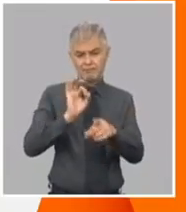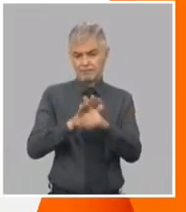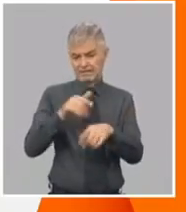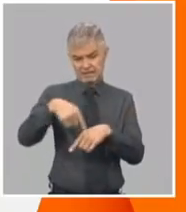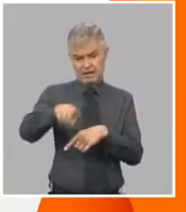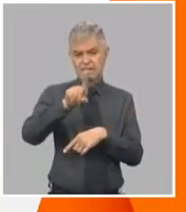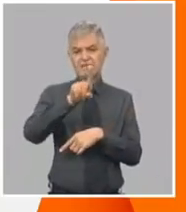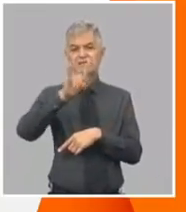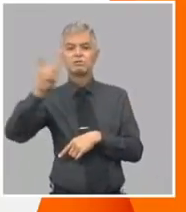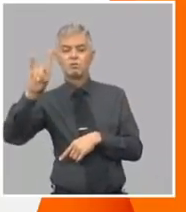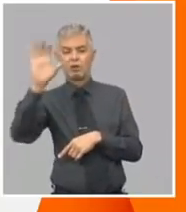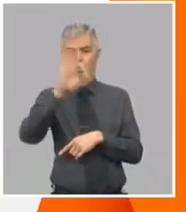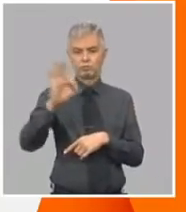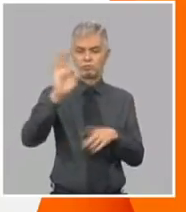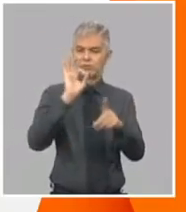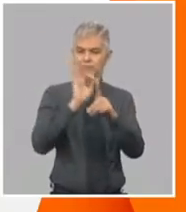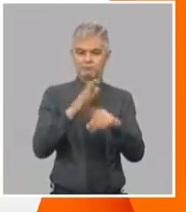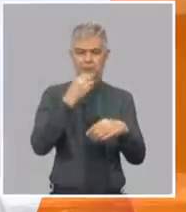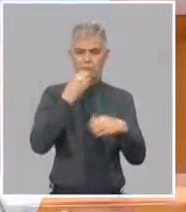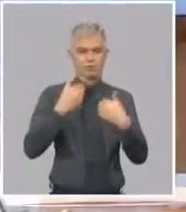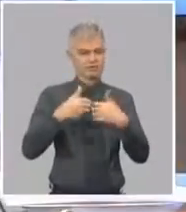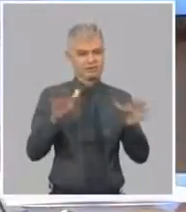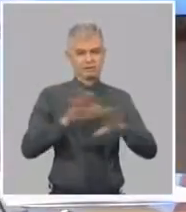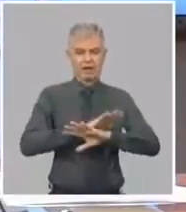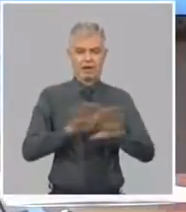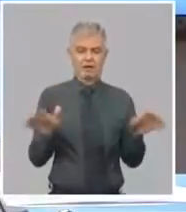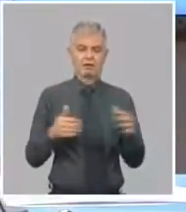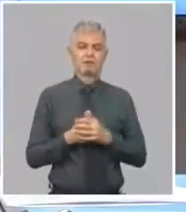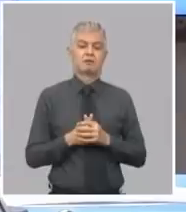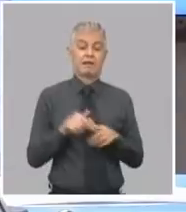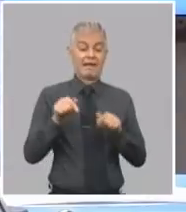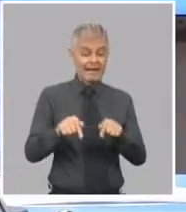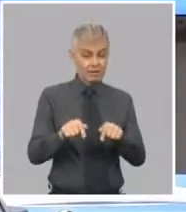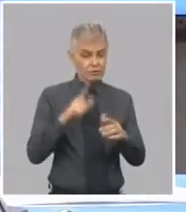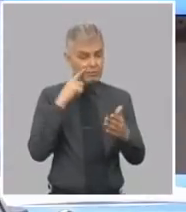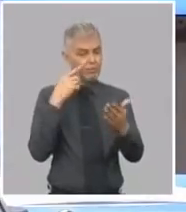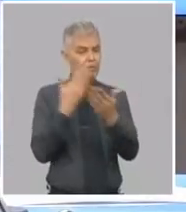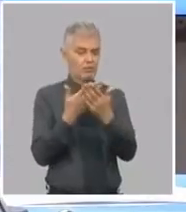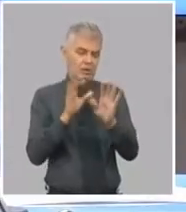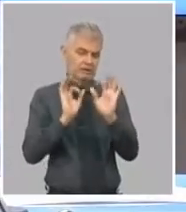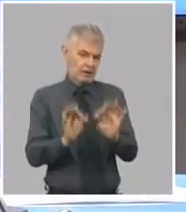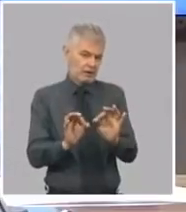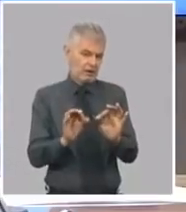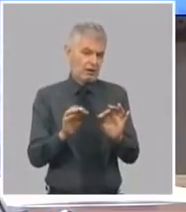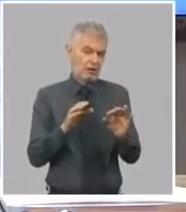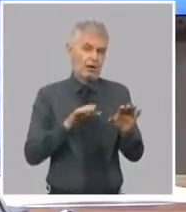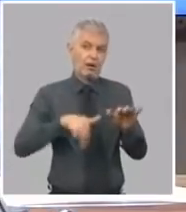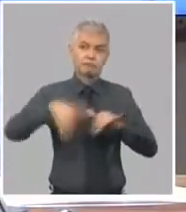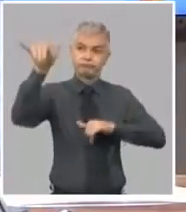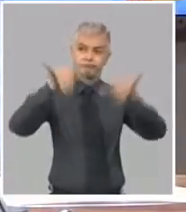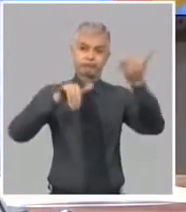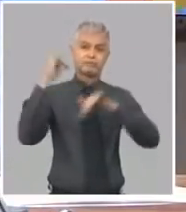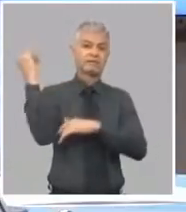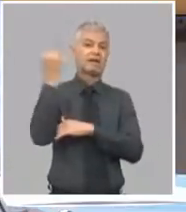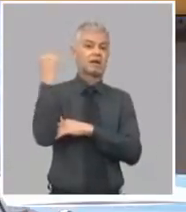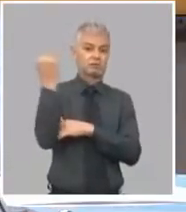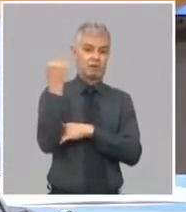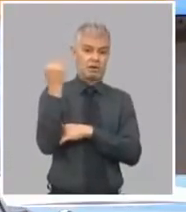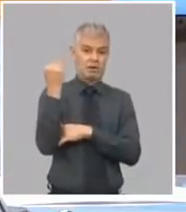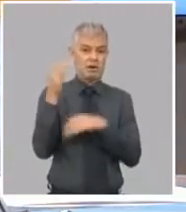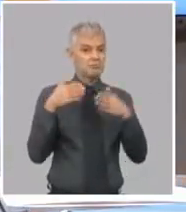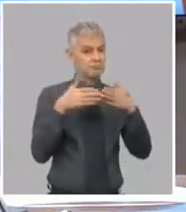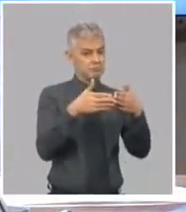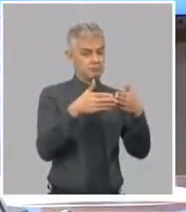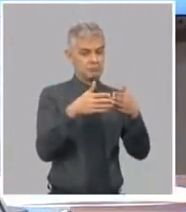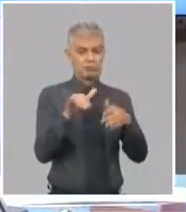también está abierta esa posibilidad. Eso es, de manera general, lo que se ha previsto con la movilidad internacional. Nosotros trabajamos muy de